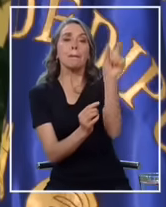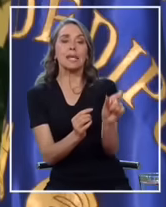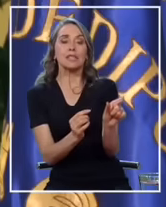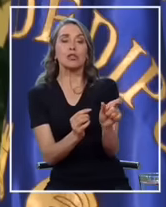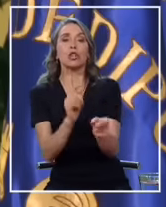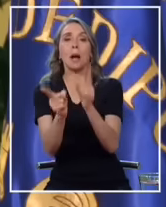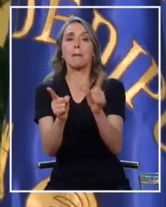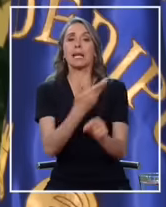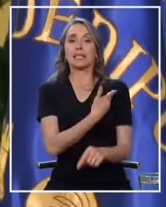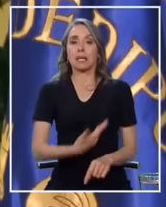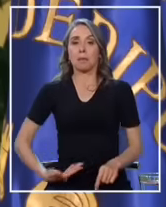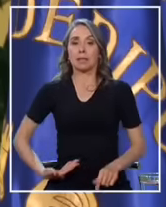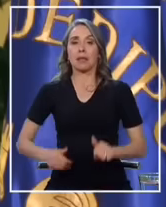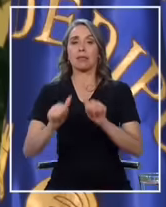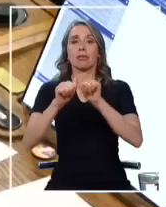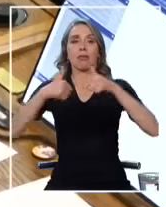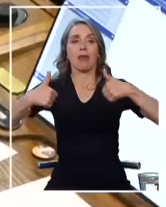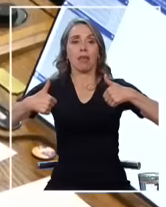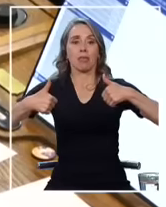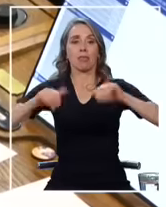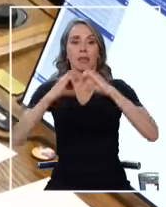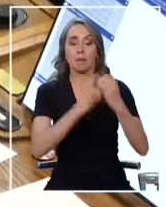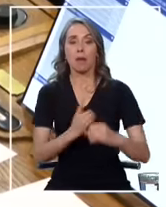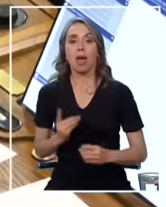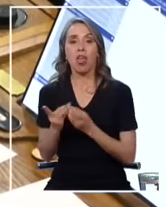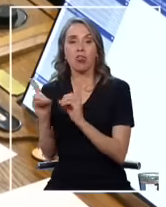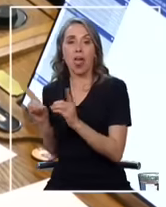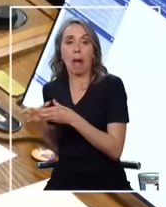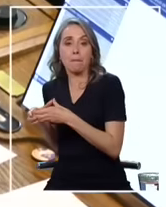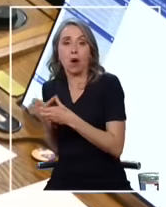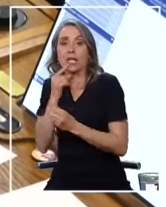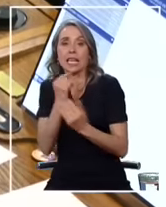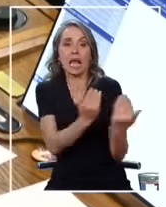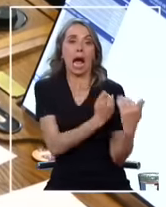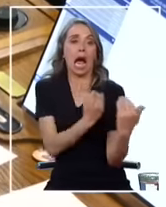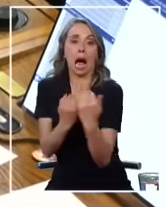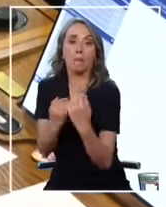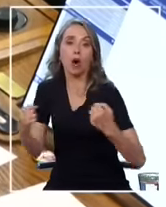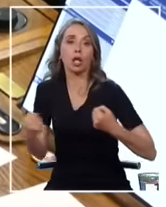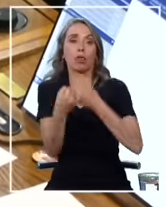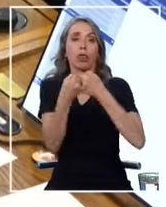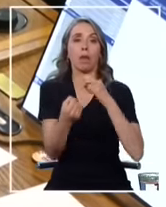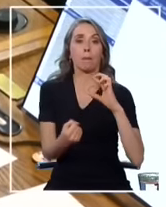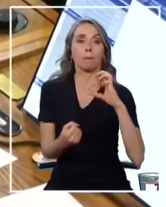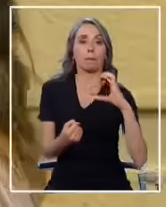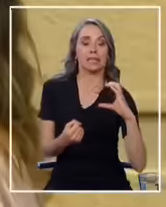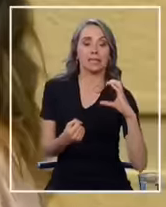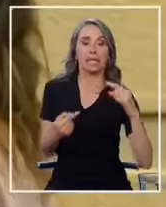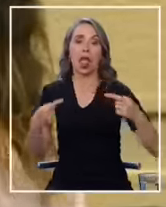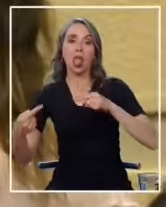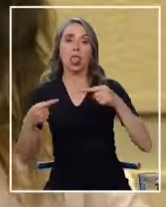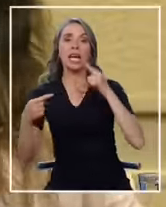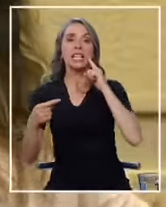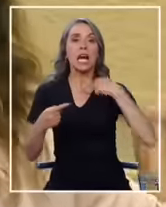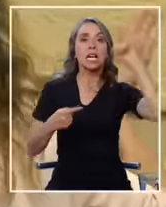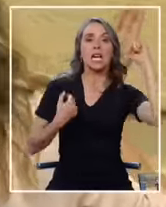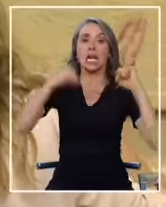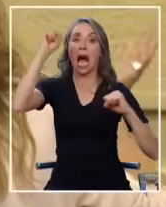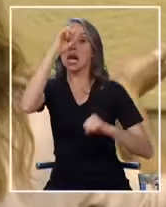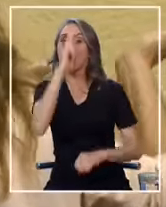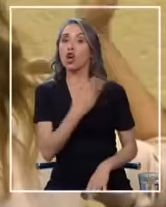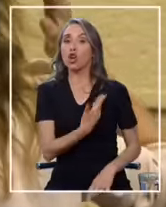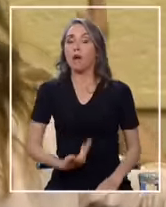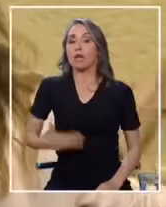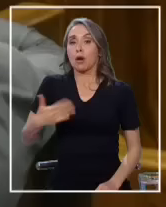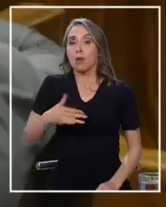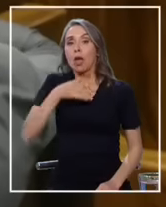que dirija la mesa de la Cámara de Diputados. Demócratas buscará apoyos en una batalla que los enfrentará con el PC. Disputa donde el rol del gobierno es